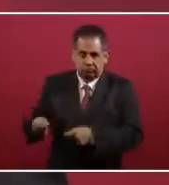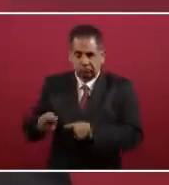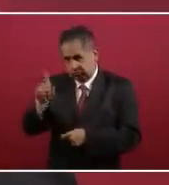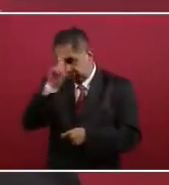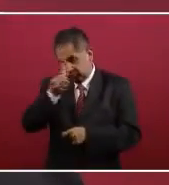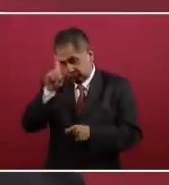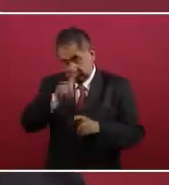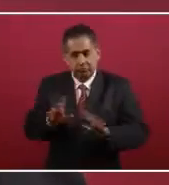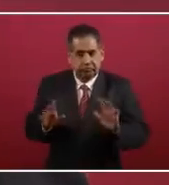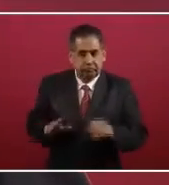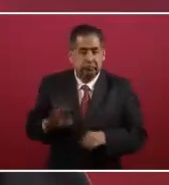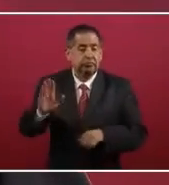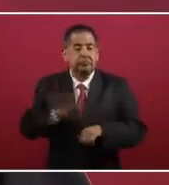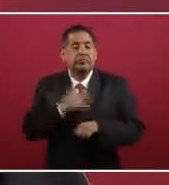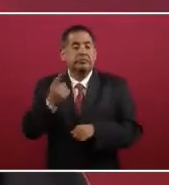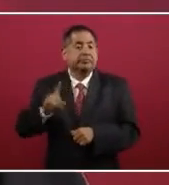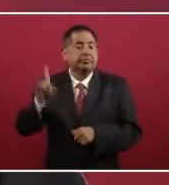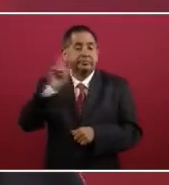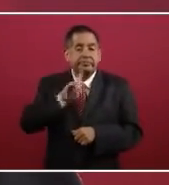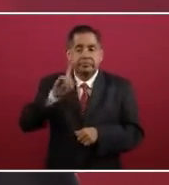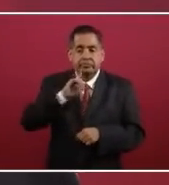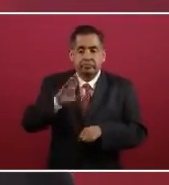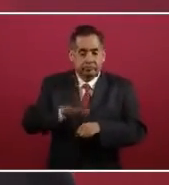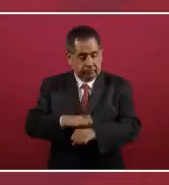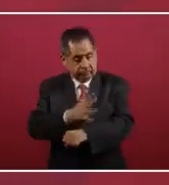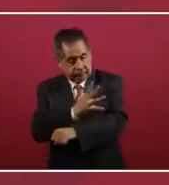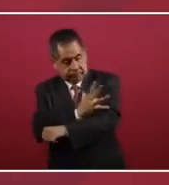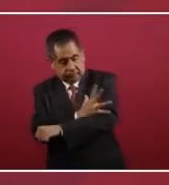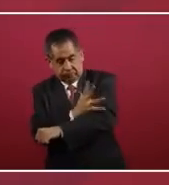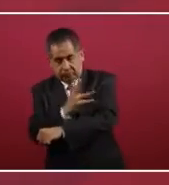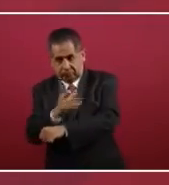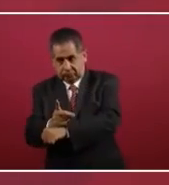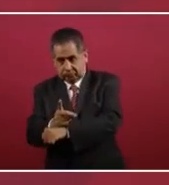porque la mujer es más honrada